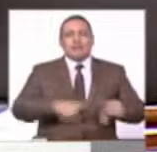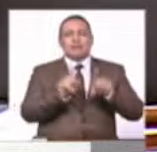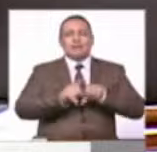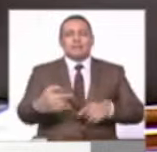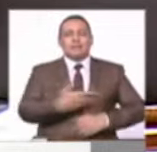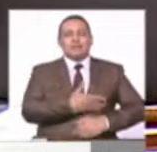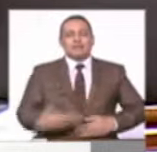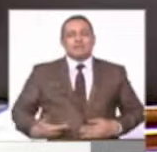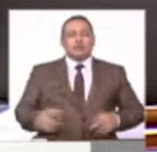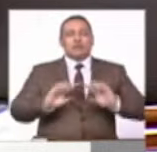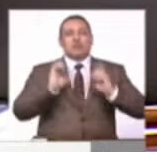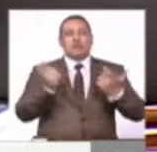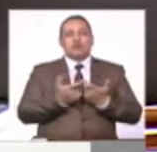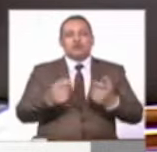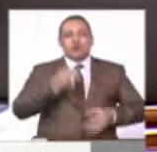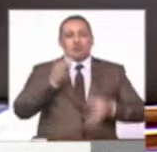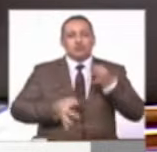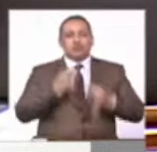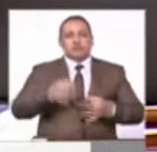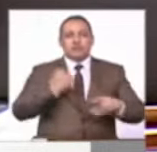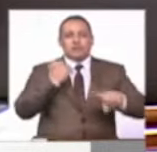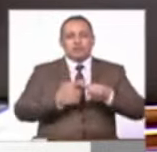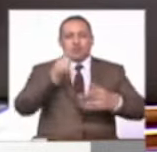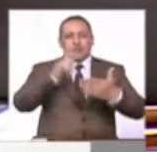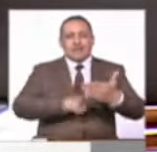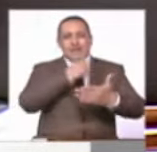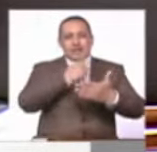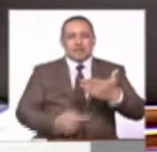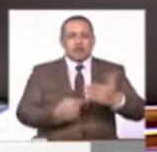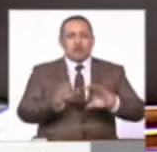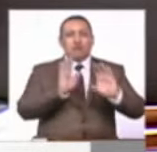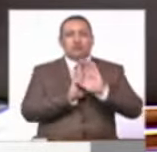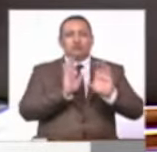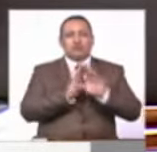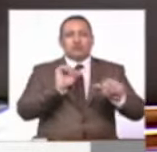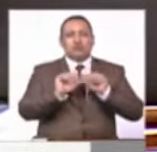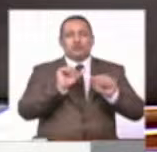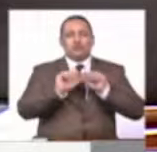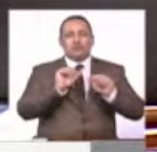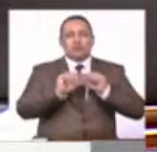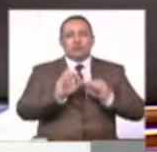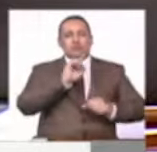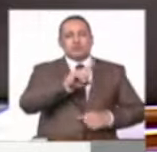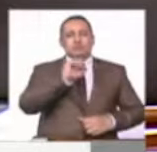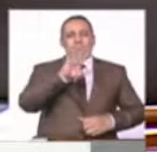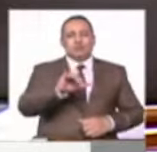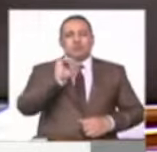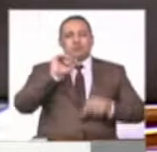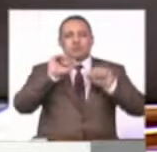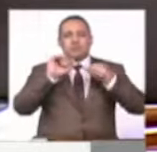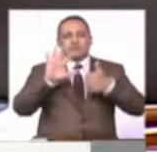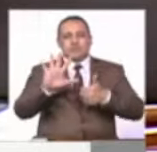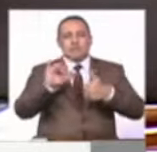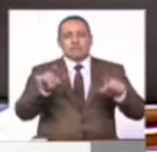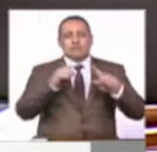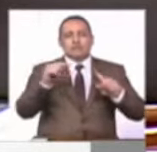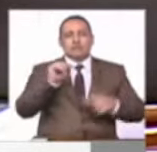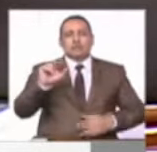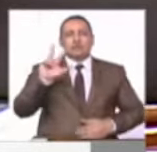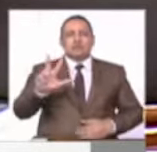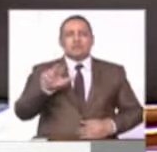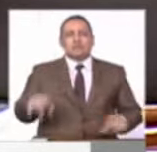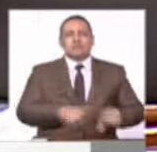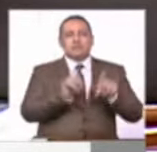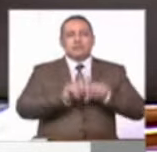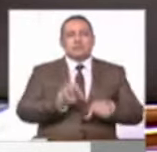junta Nacional de Justicia por infracción constitucional de los artículos 156 inciso 3